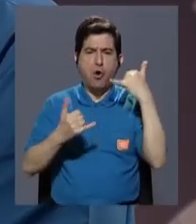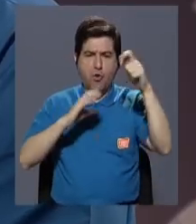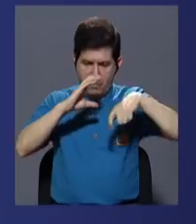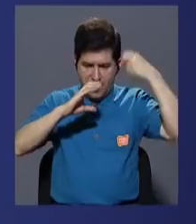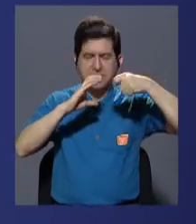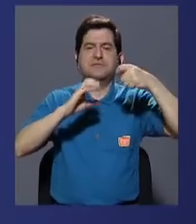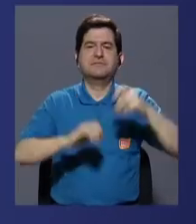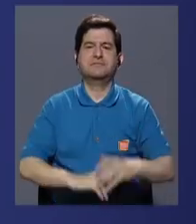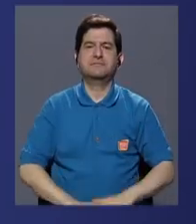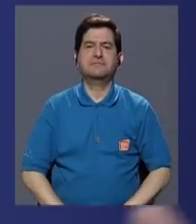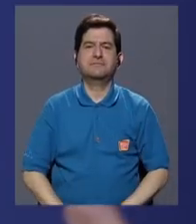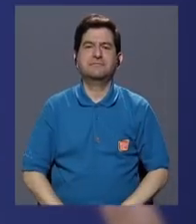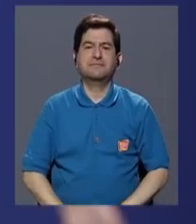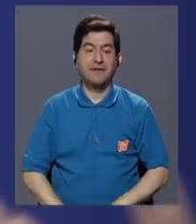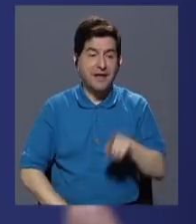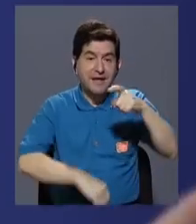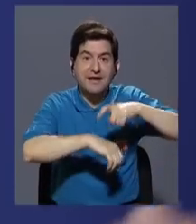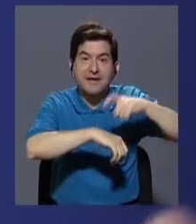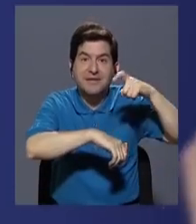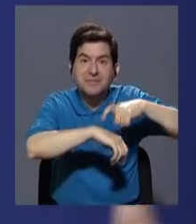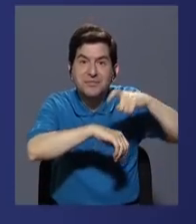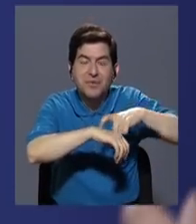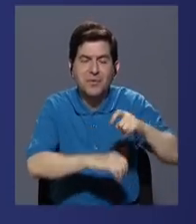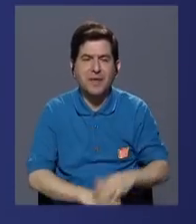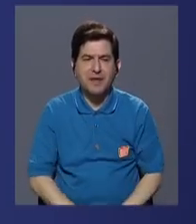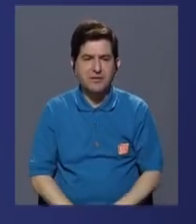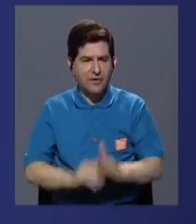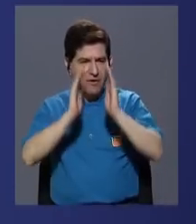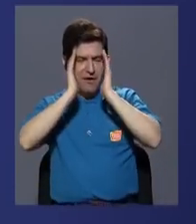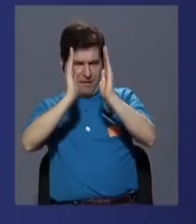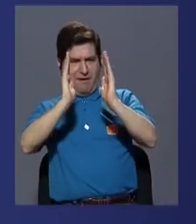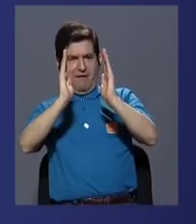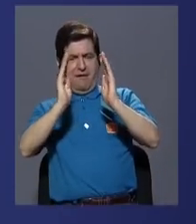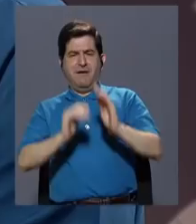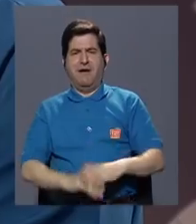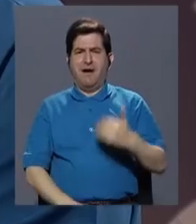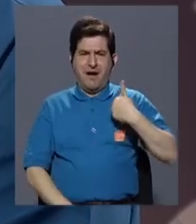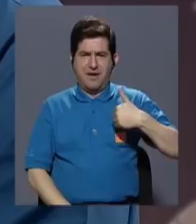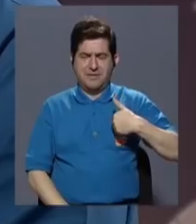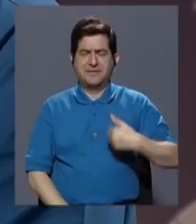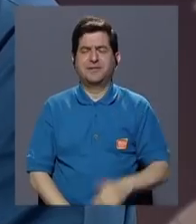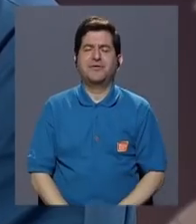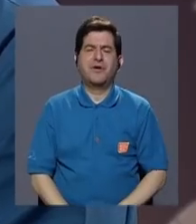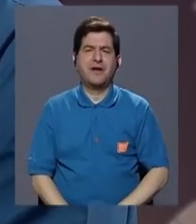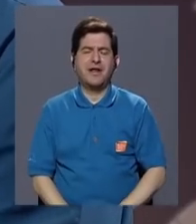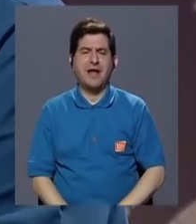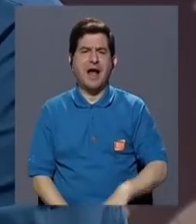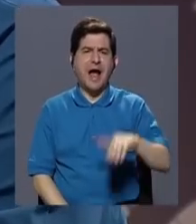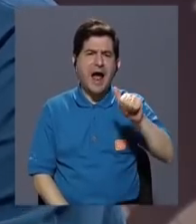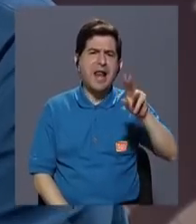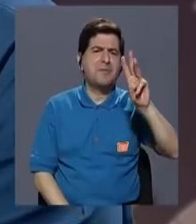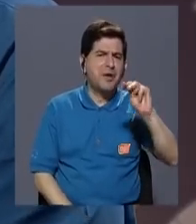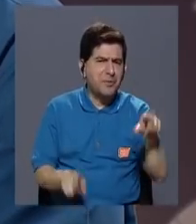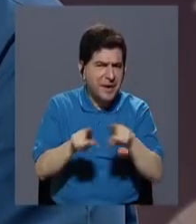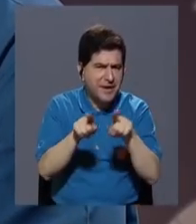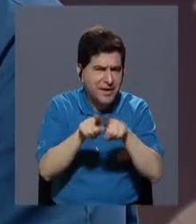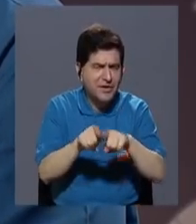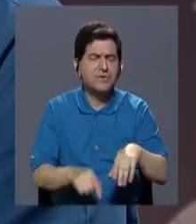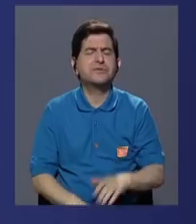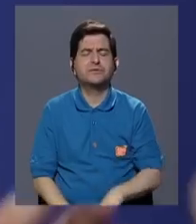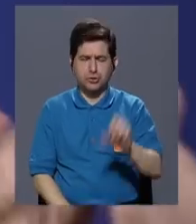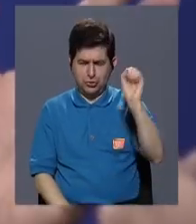cine y fue como hay desde ese momento es como hay que prestarle atención a domar álvaro a mareco está salir al baño marinko